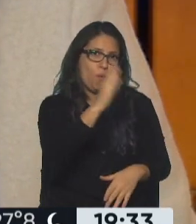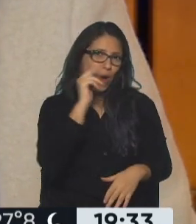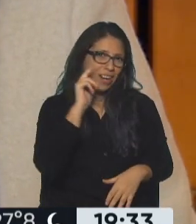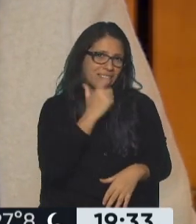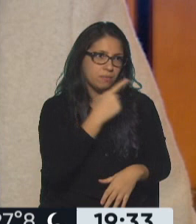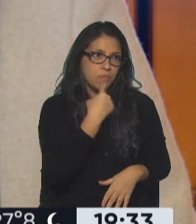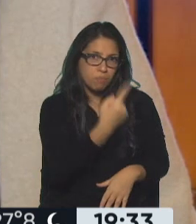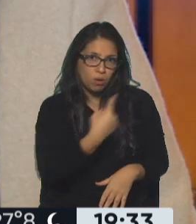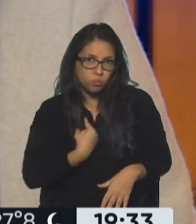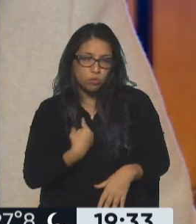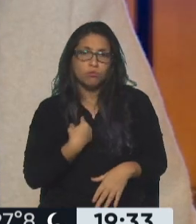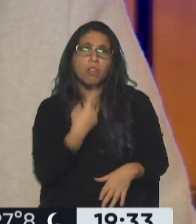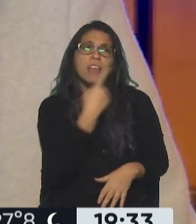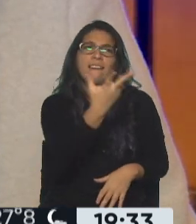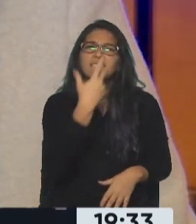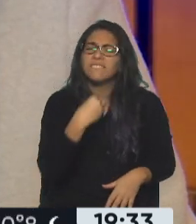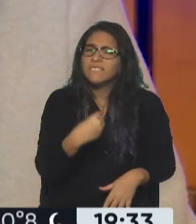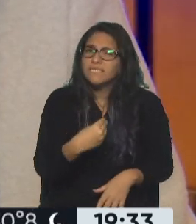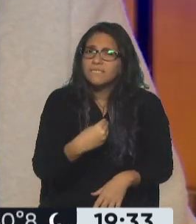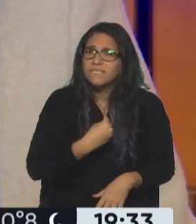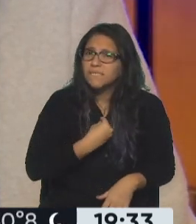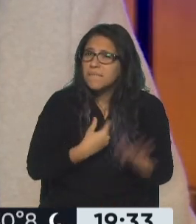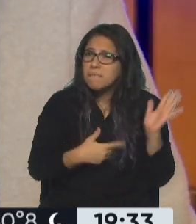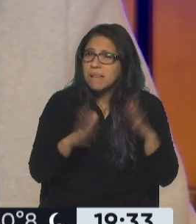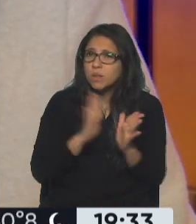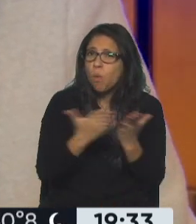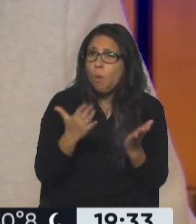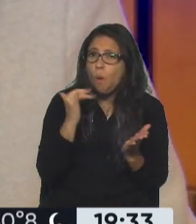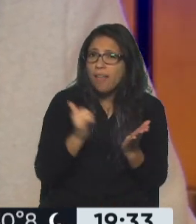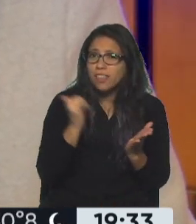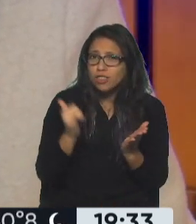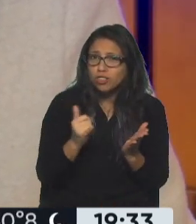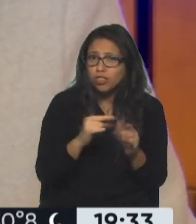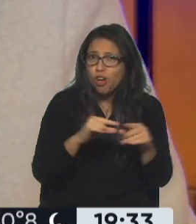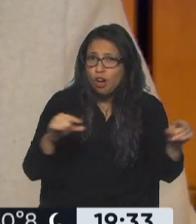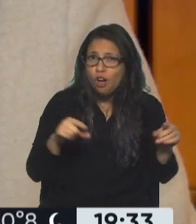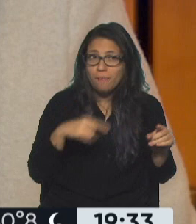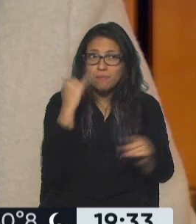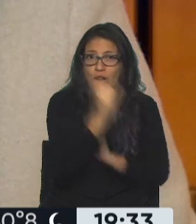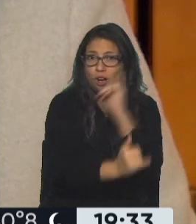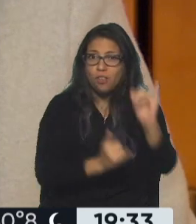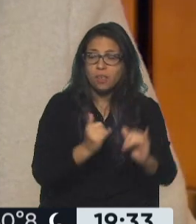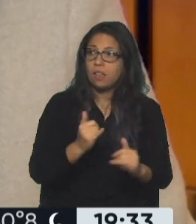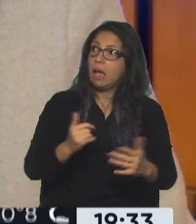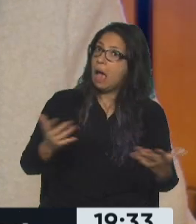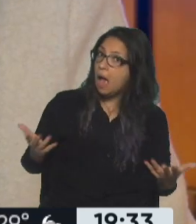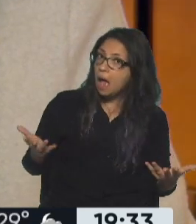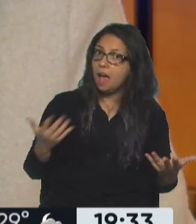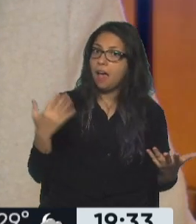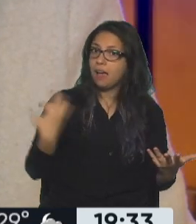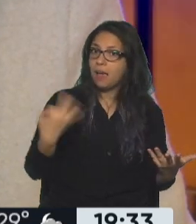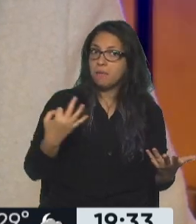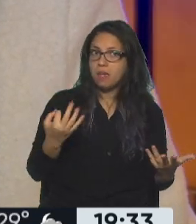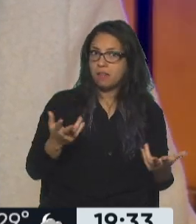dije Bueno le digo lo que a mí Me fascinó es un cuento las ruinas circulares Ah me dice qué bien